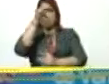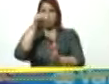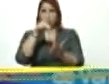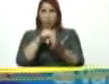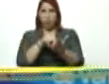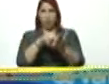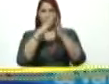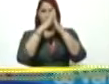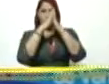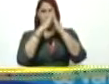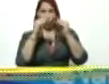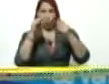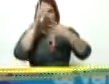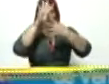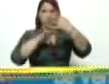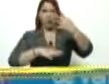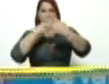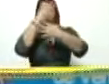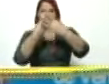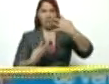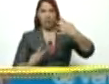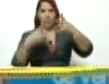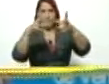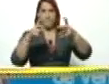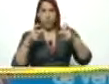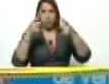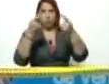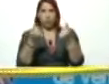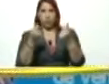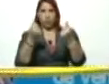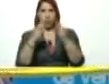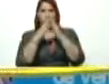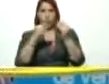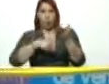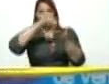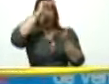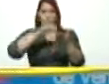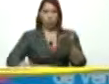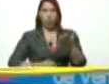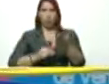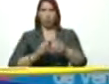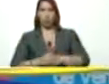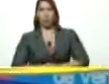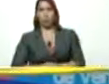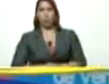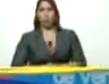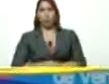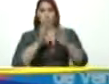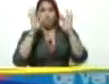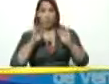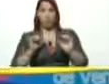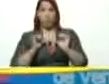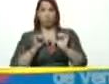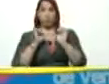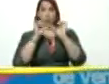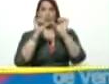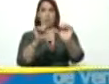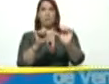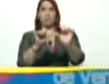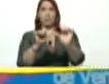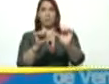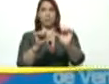de todas las tablas salariales y de todos los contratos colectivos de manera sostenible, sostenible,